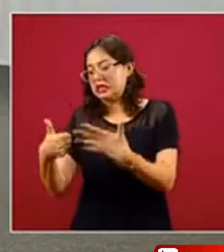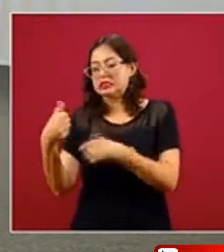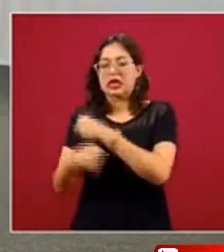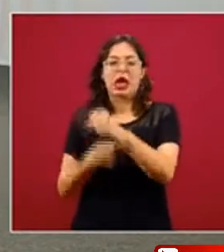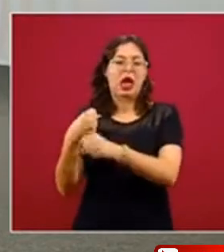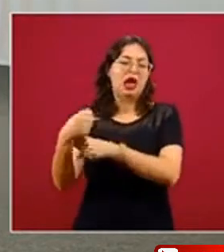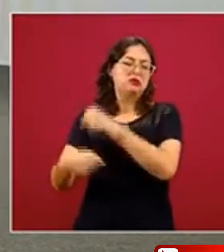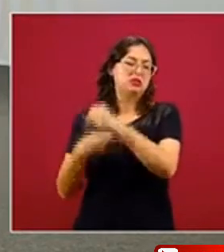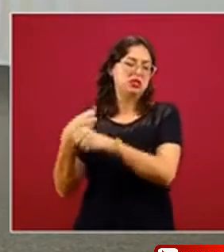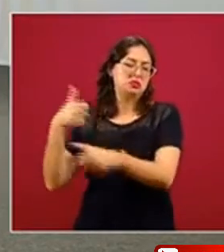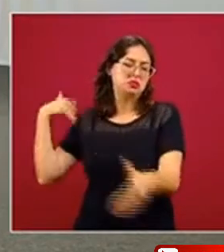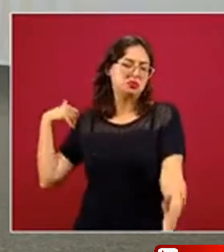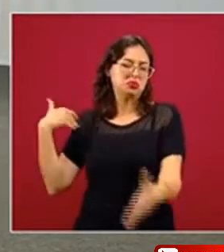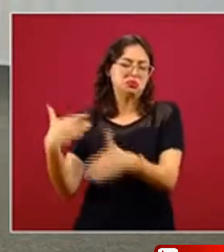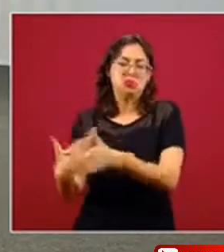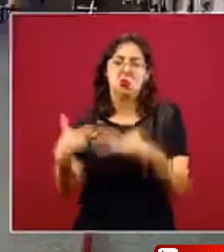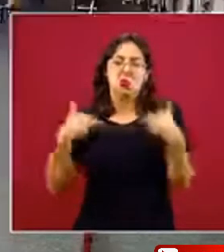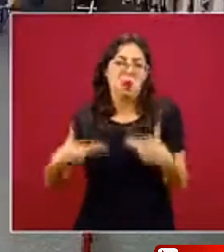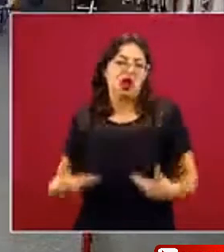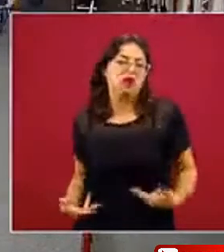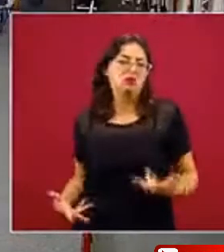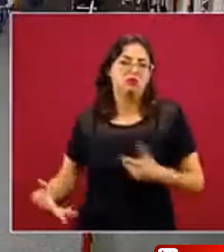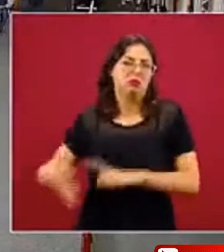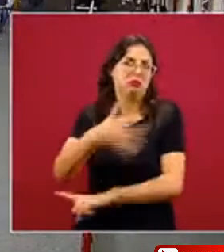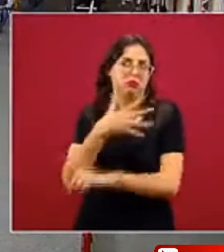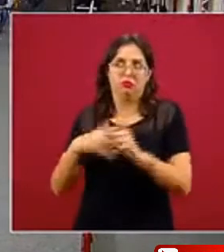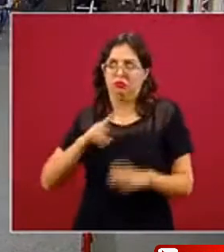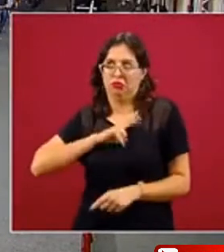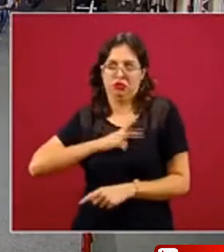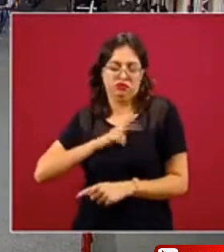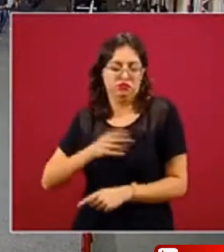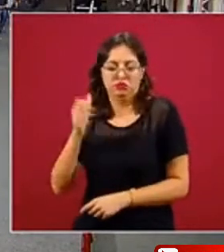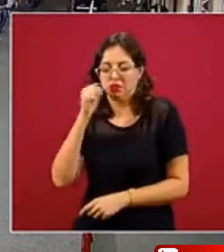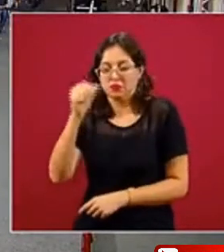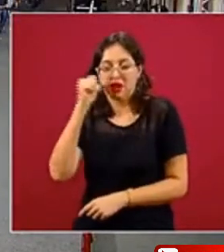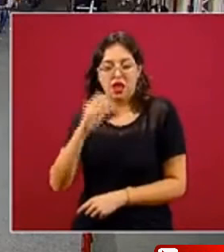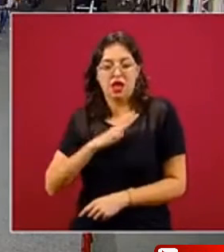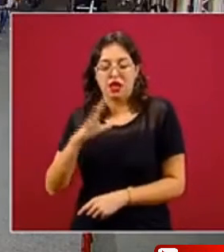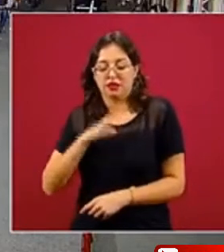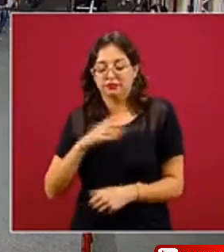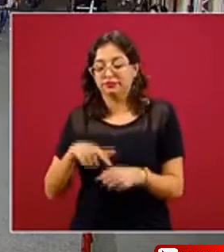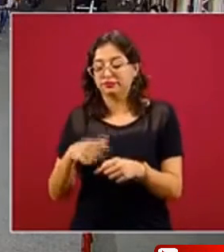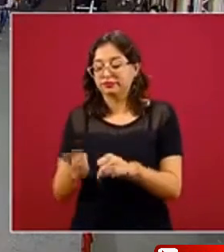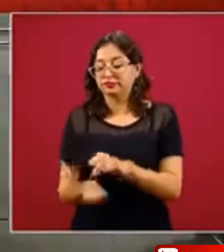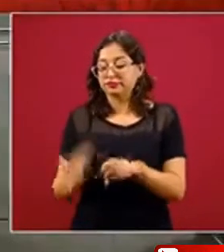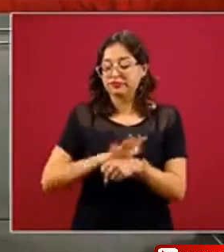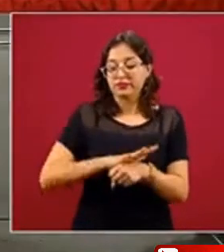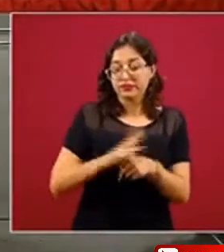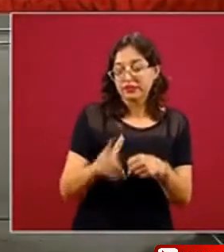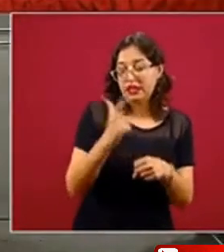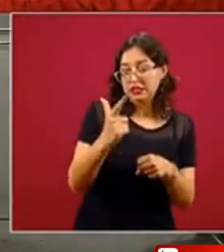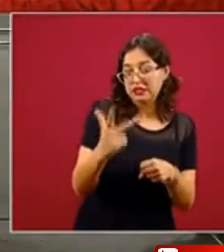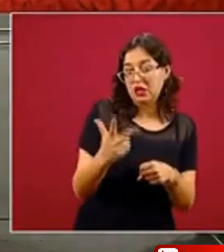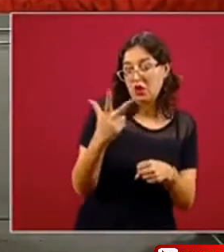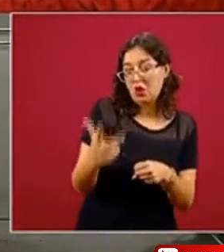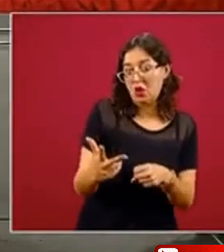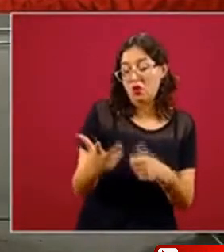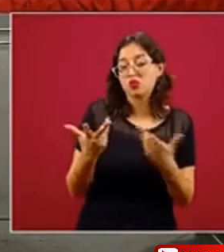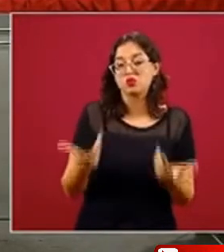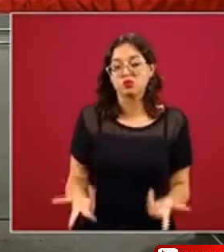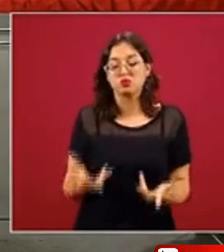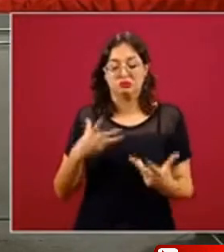años, en la población humana. Hay 2 coronavirus adicionales, el 7 y el 8, que causaron